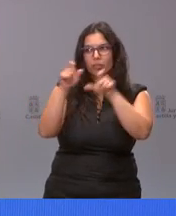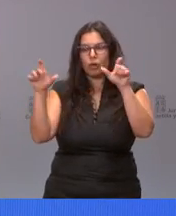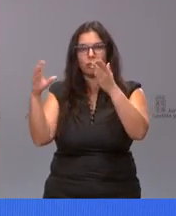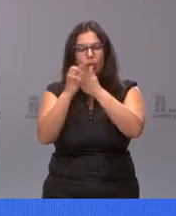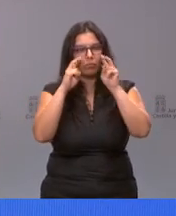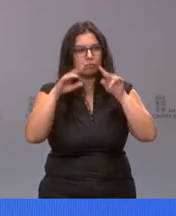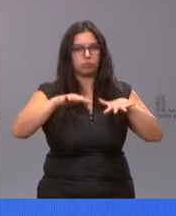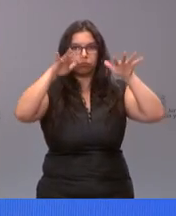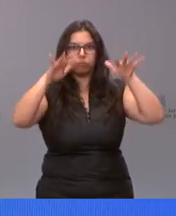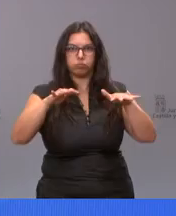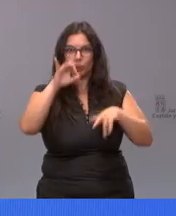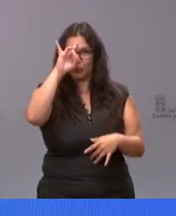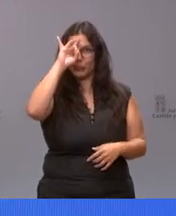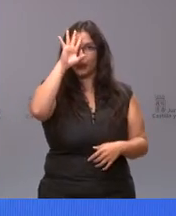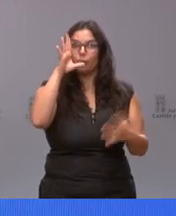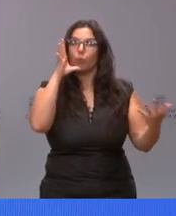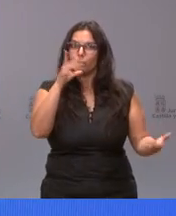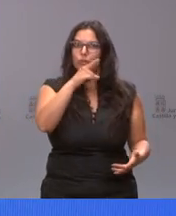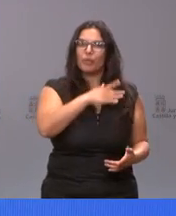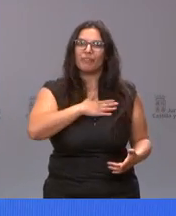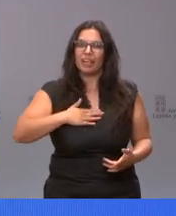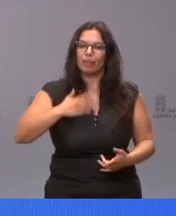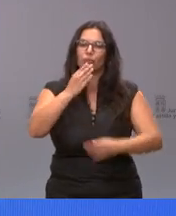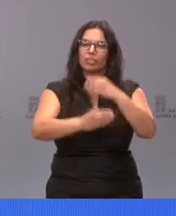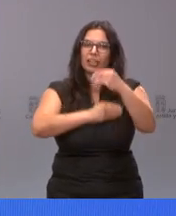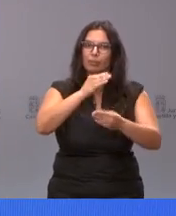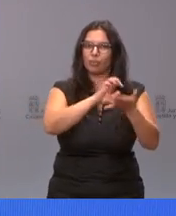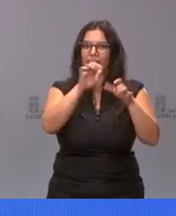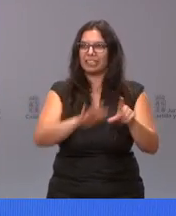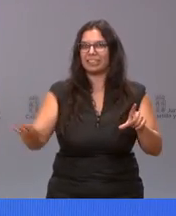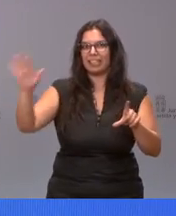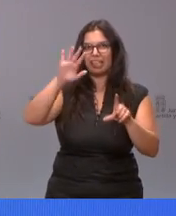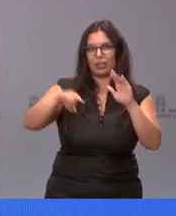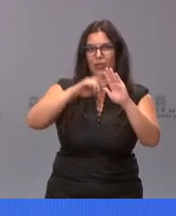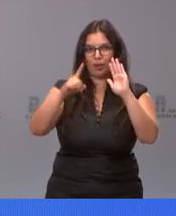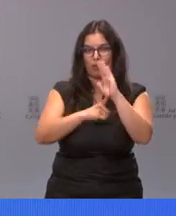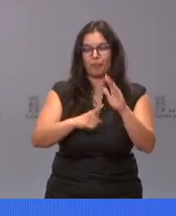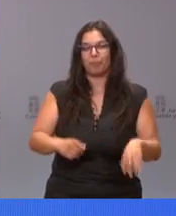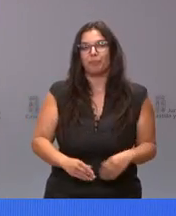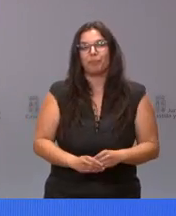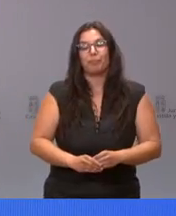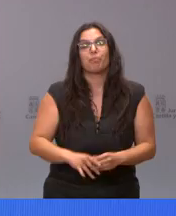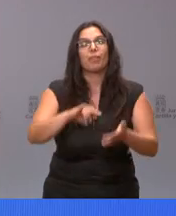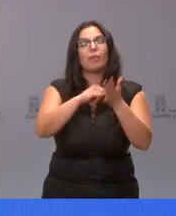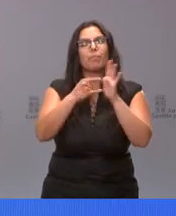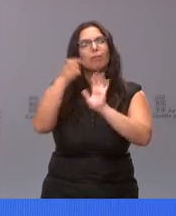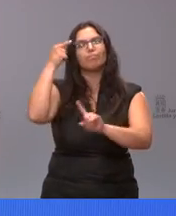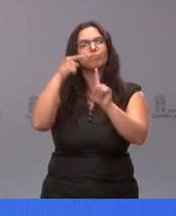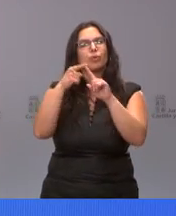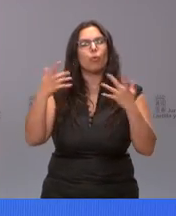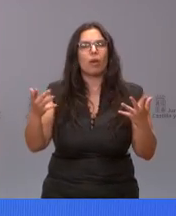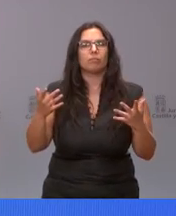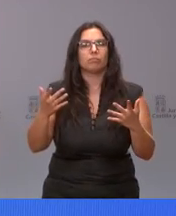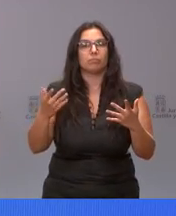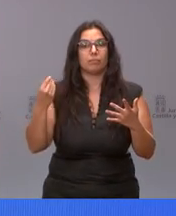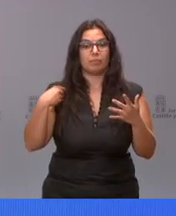todo el mundo también. Y eso es lo que queremos y lo que estamos haciendo desde Castilla y León. ¿Qué es lo que pretendemos con este plan? Continuar